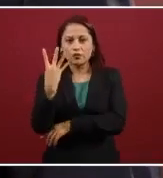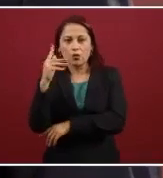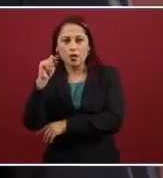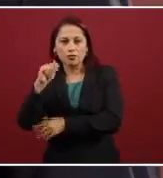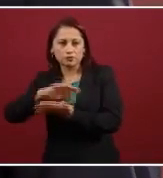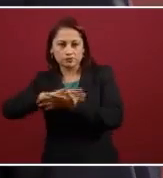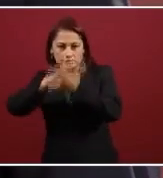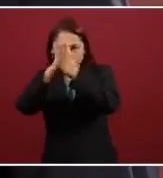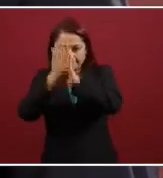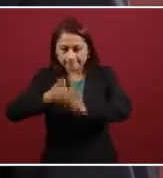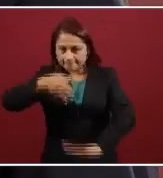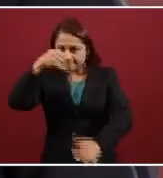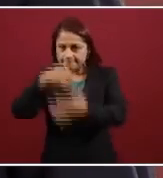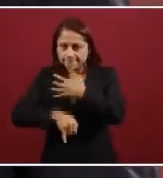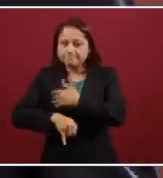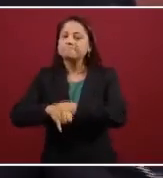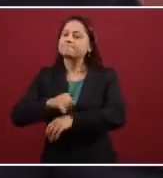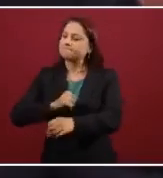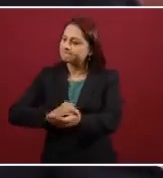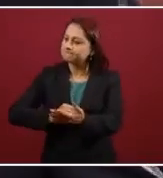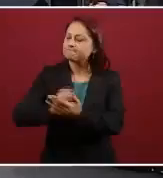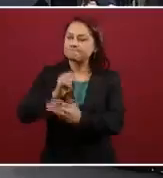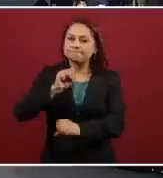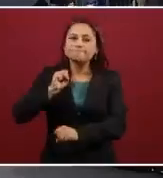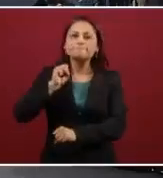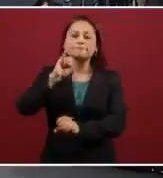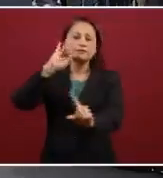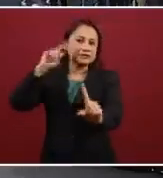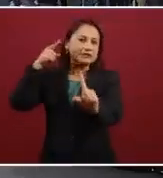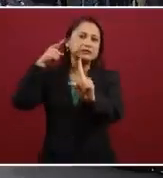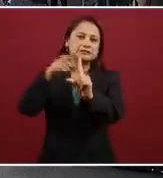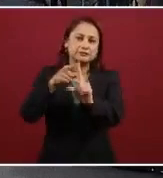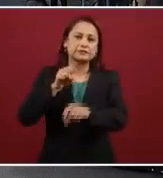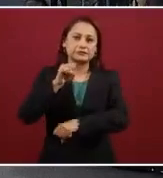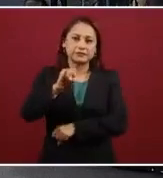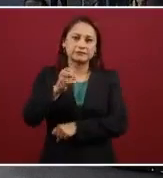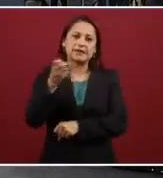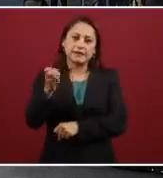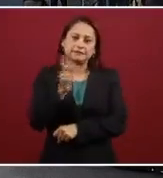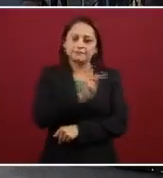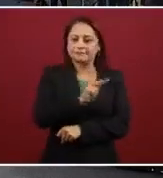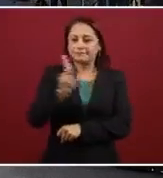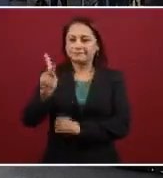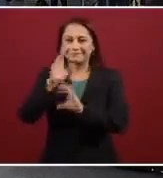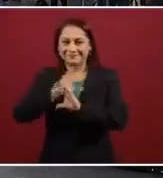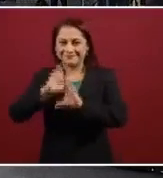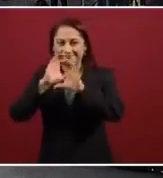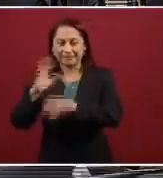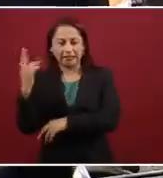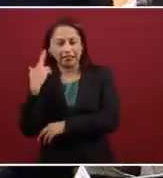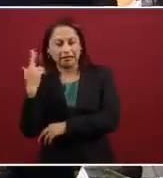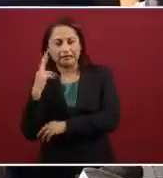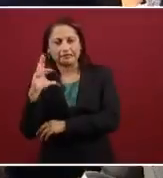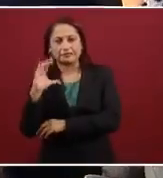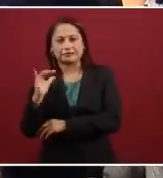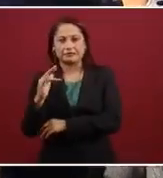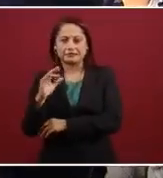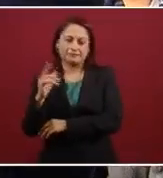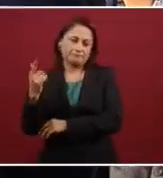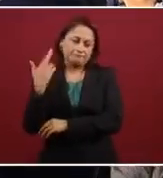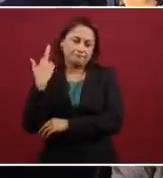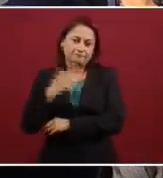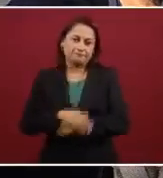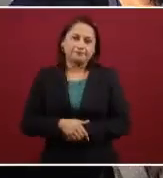va, y vamos bien. Ya le estamos quitando mucho tiempo, pero miren. Por respeto a